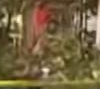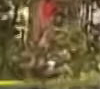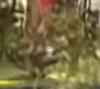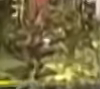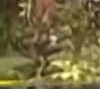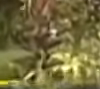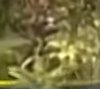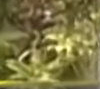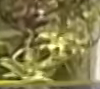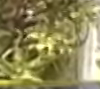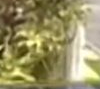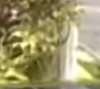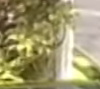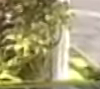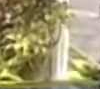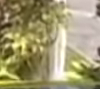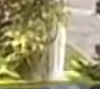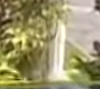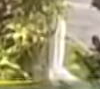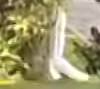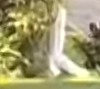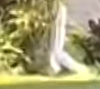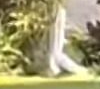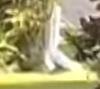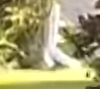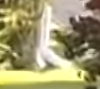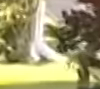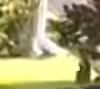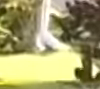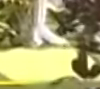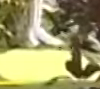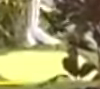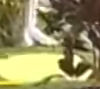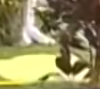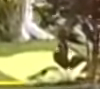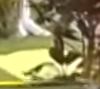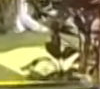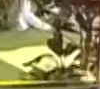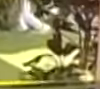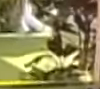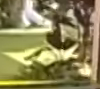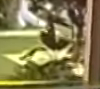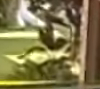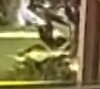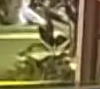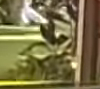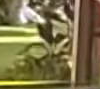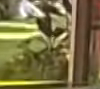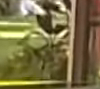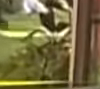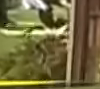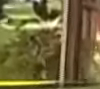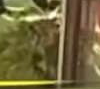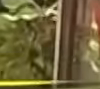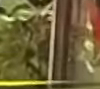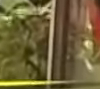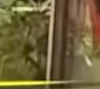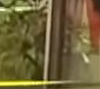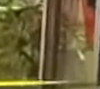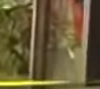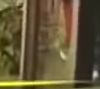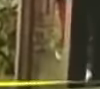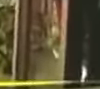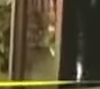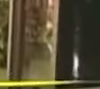el presidente de la República de Cuba, Miguel Díaz-Canel. También lo acompaña el primer ministro Roosevelt Kerrit y